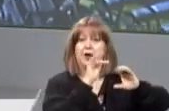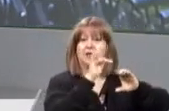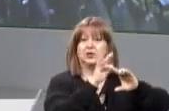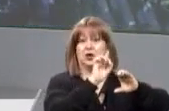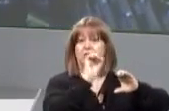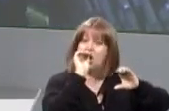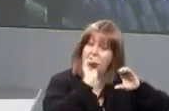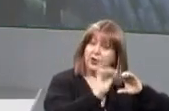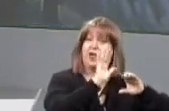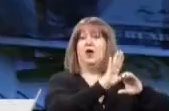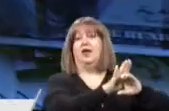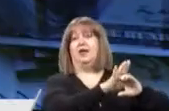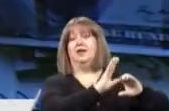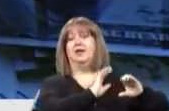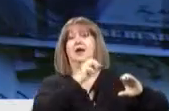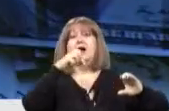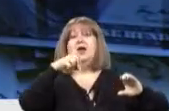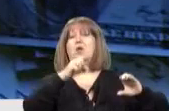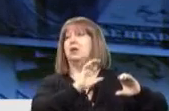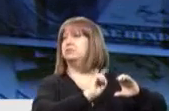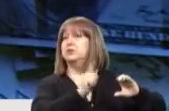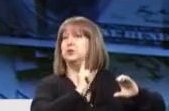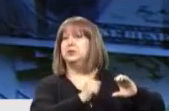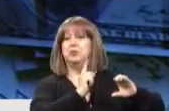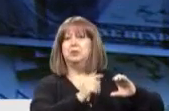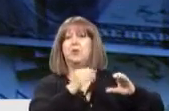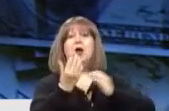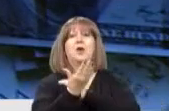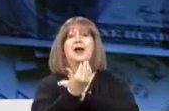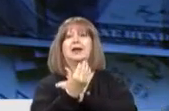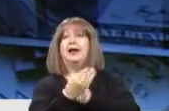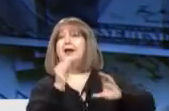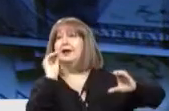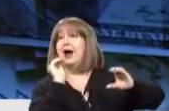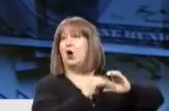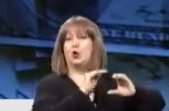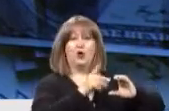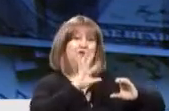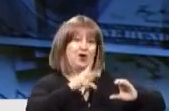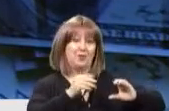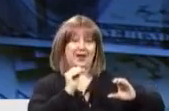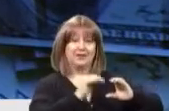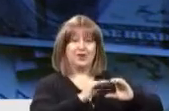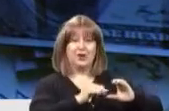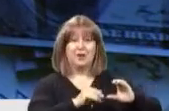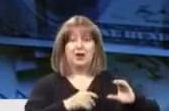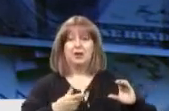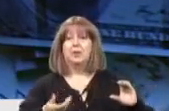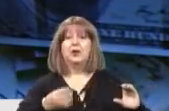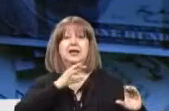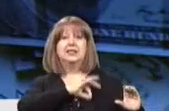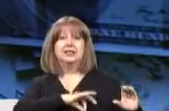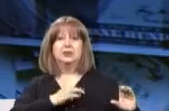algo. Como si fuera un gasto fijo, como uh-huh. si fuera una parte del alquiler. No existe eso. Porque ya gastamos a cuenta, nos aumentan el